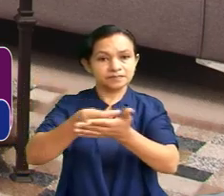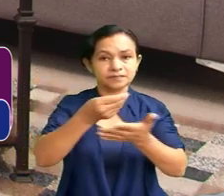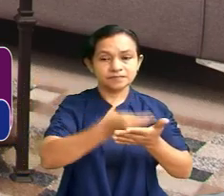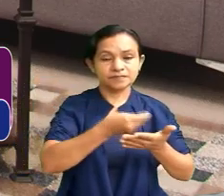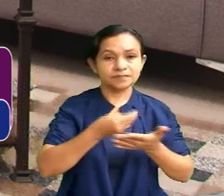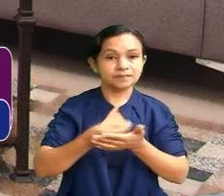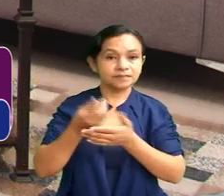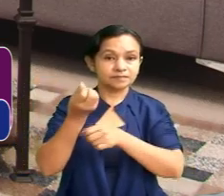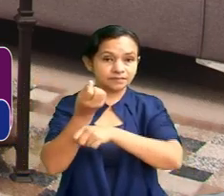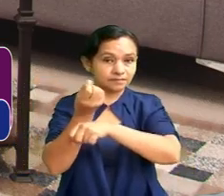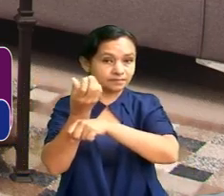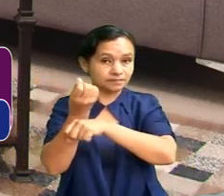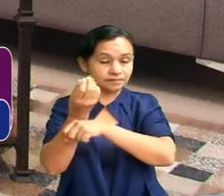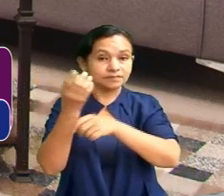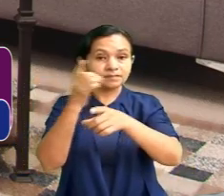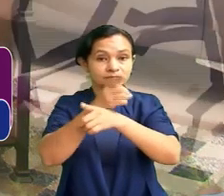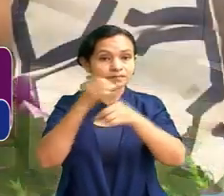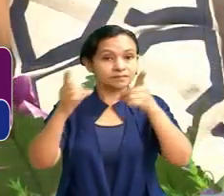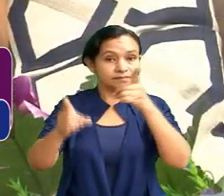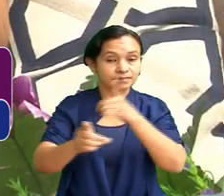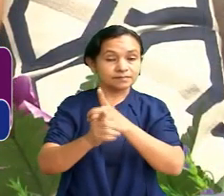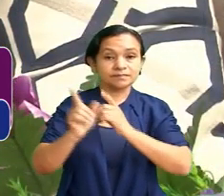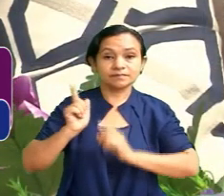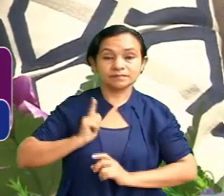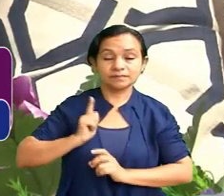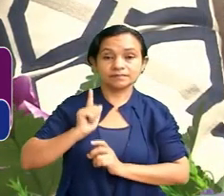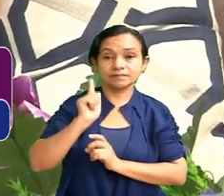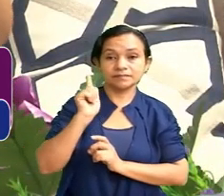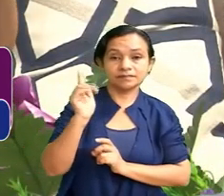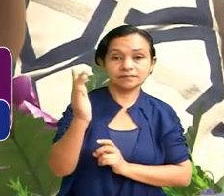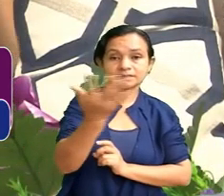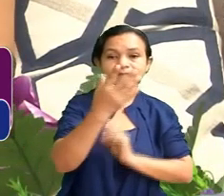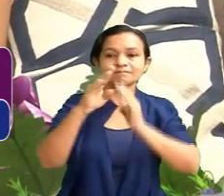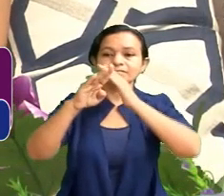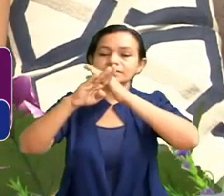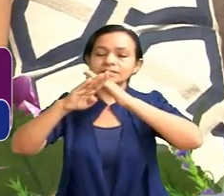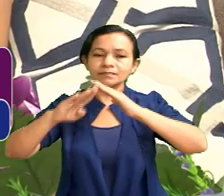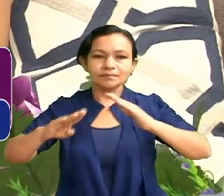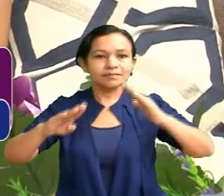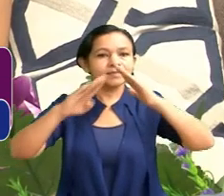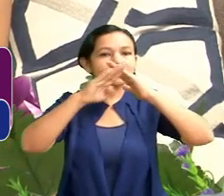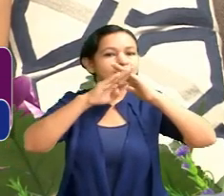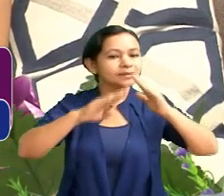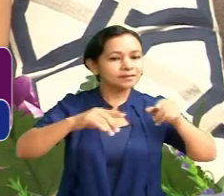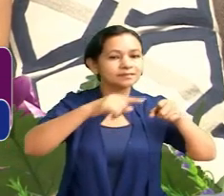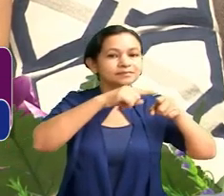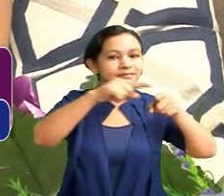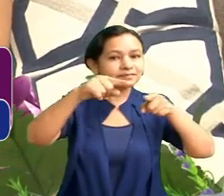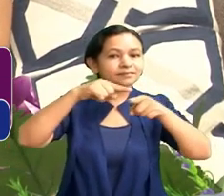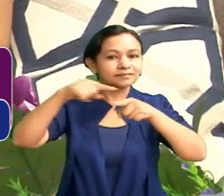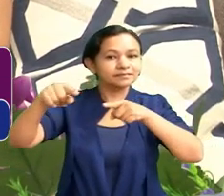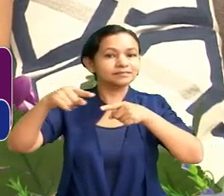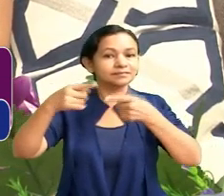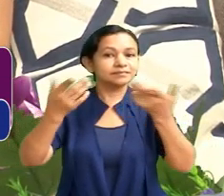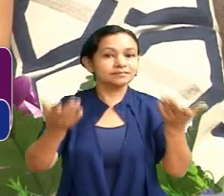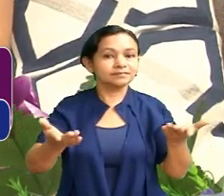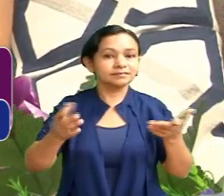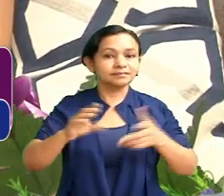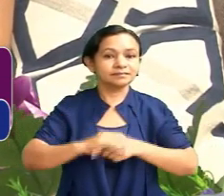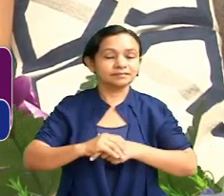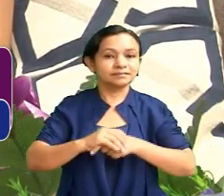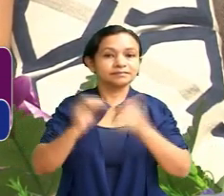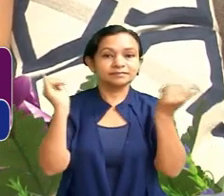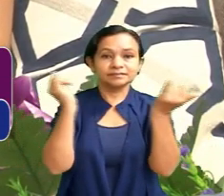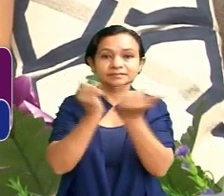alcaldía por otro lado garantiza que haya toda toda esa tranquilidad pues en sus municipios y al mismo tiempo